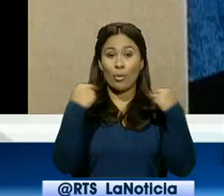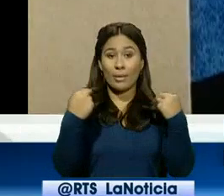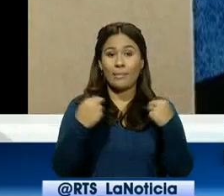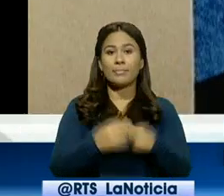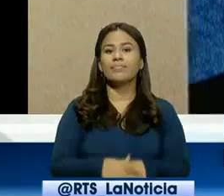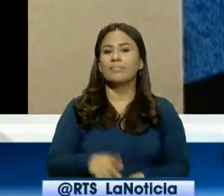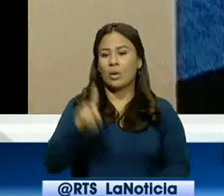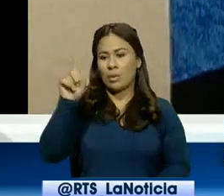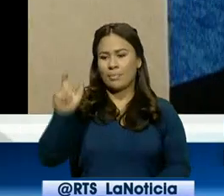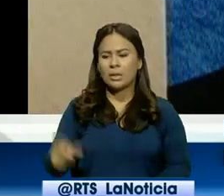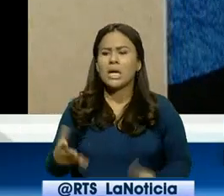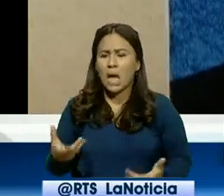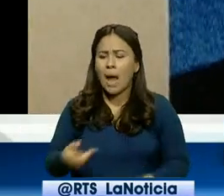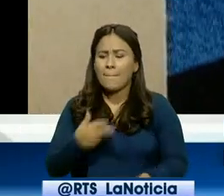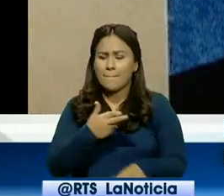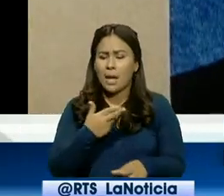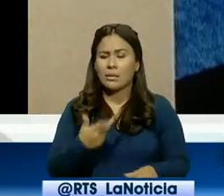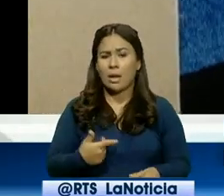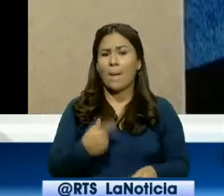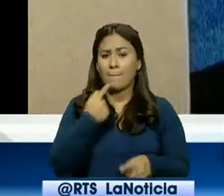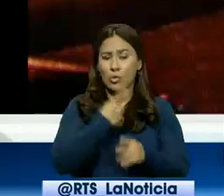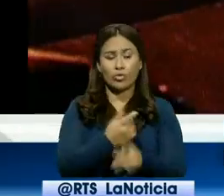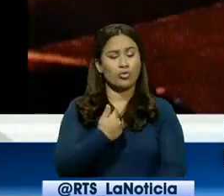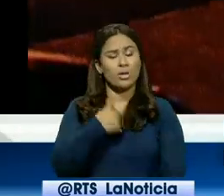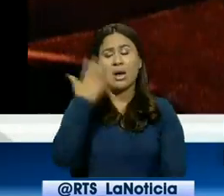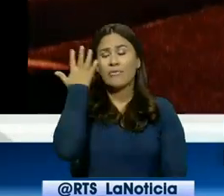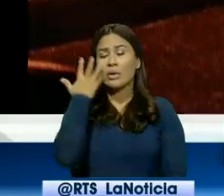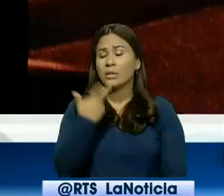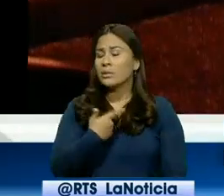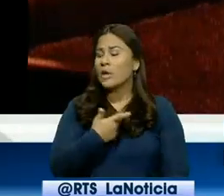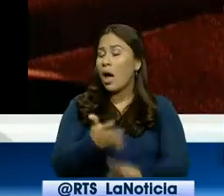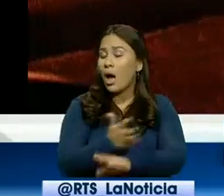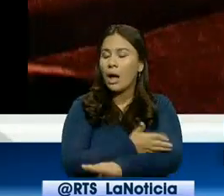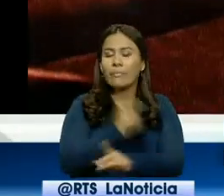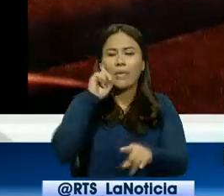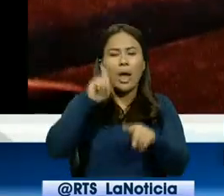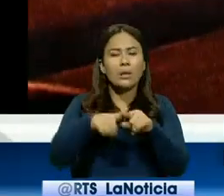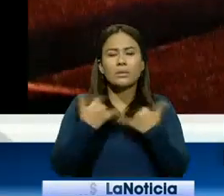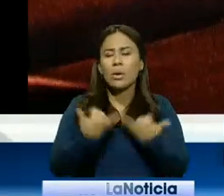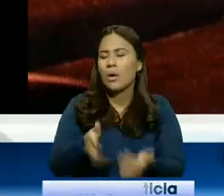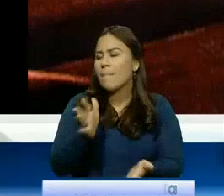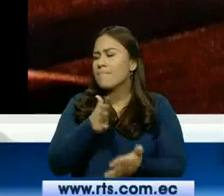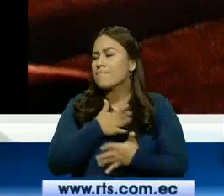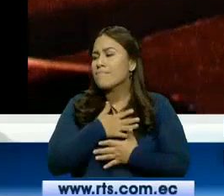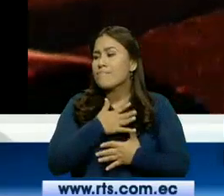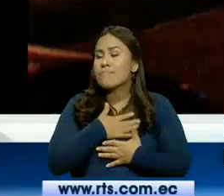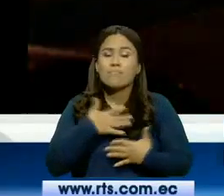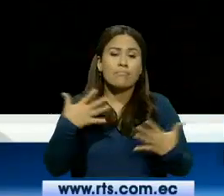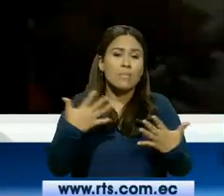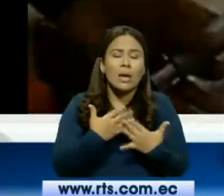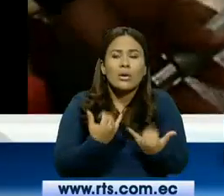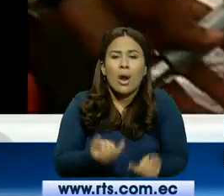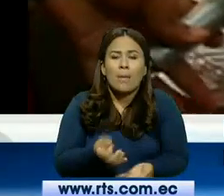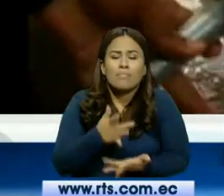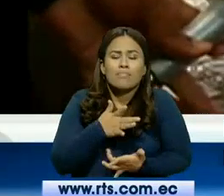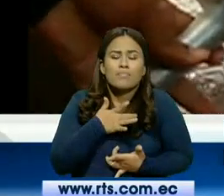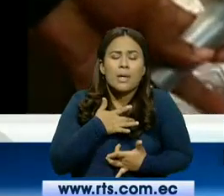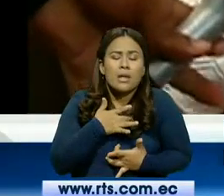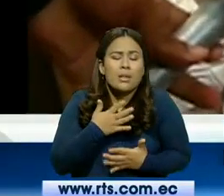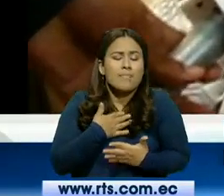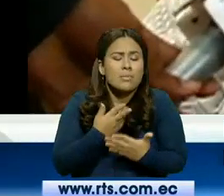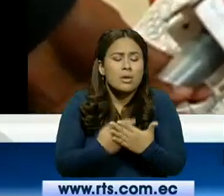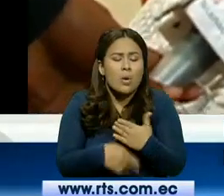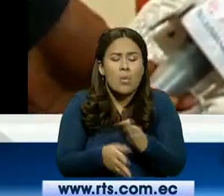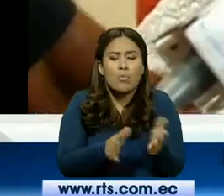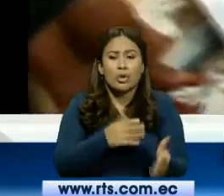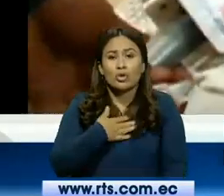intentaron matarlo y desde aquella fecha ella temía que algo le sucediera a su hijo. Y lamentablemente así ocurrió. Ese individuo yo lo vi cuando